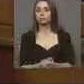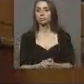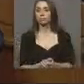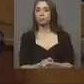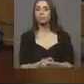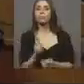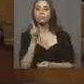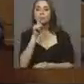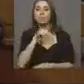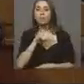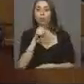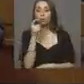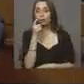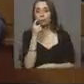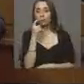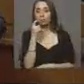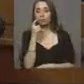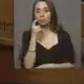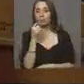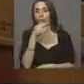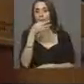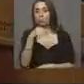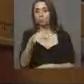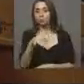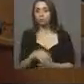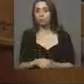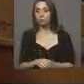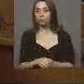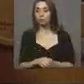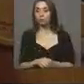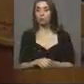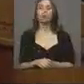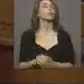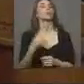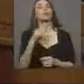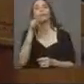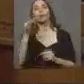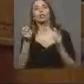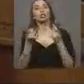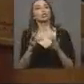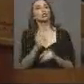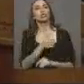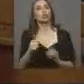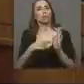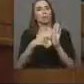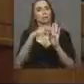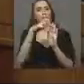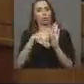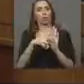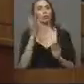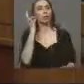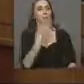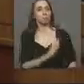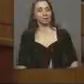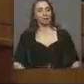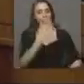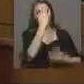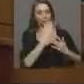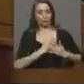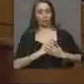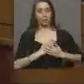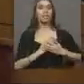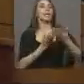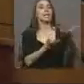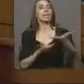Y por último, quiero señalar lo siguiente, porque me quiero referir solo al proyecto. La presidenta Bachelet está invitando a un